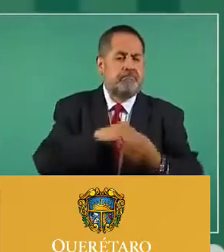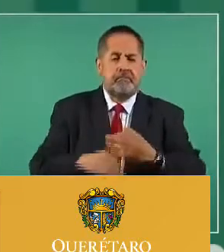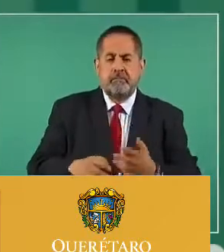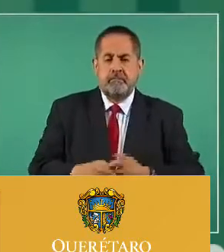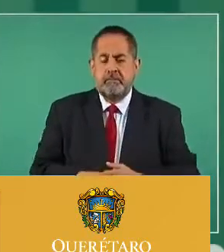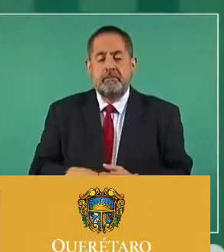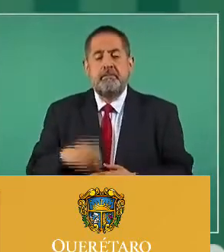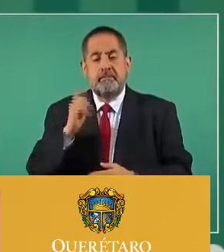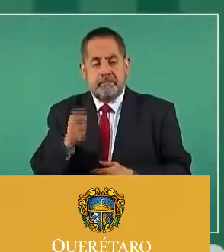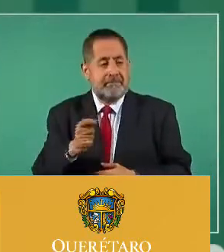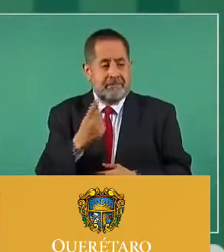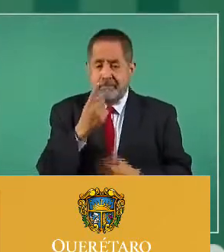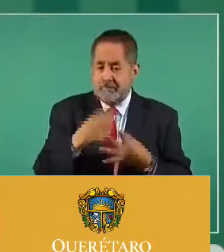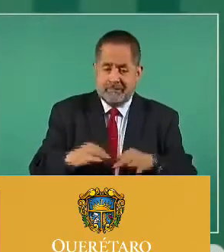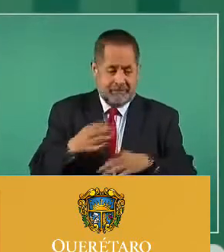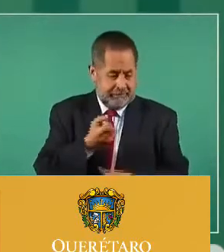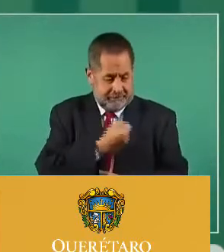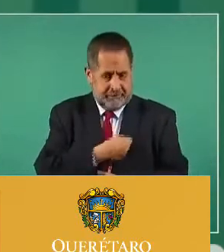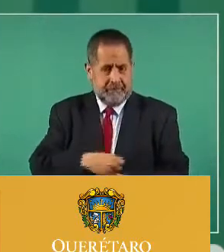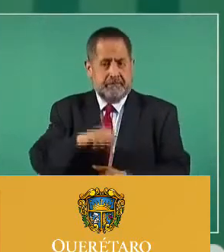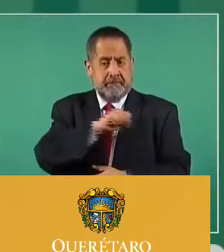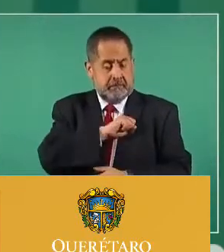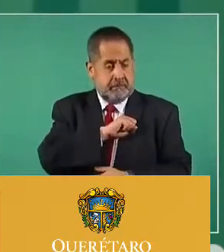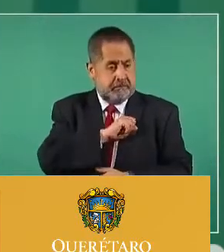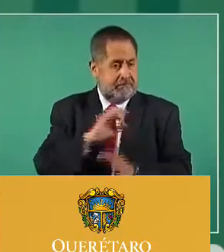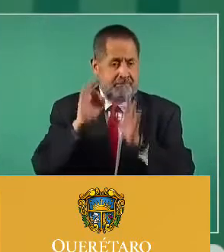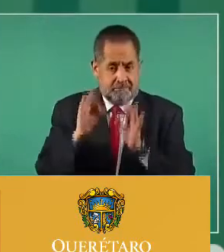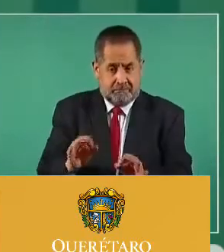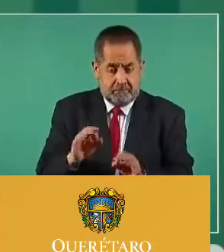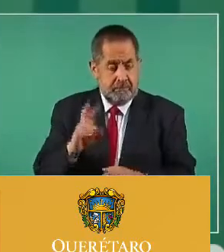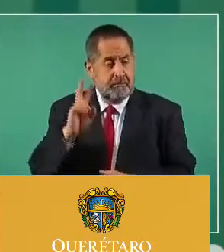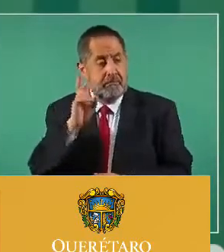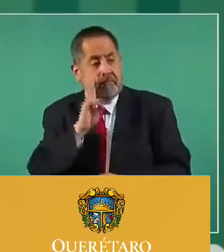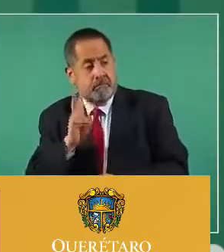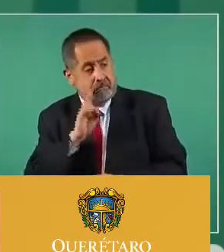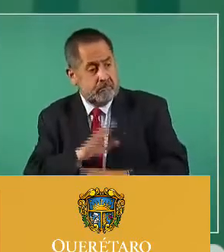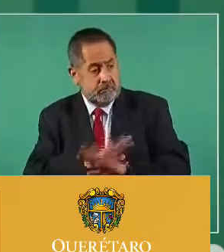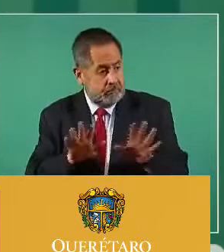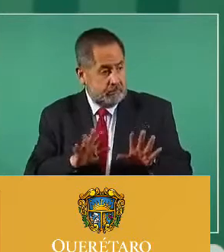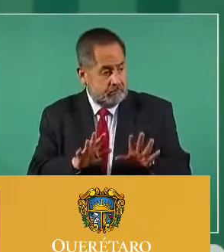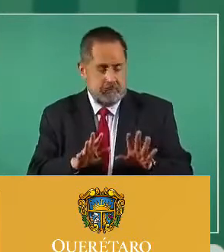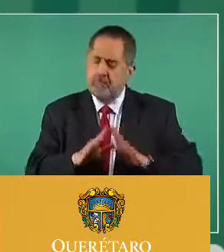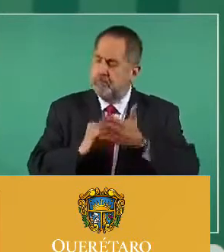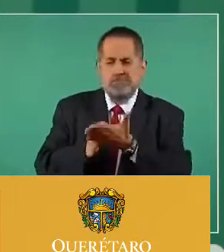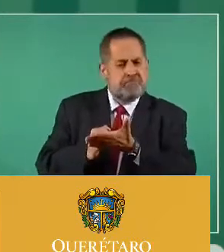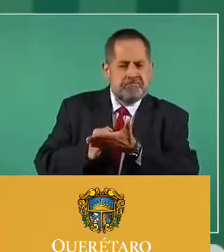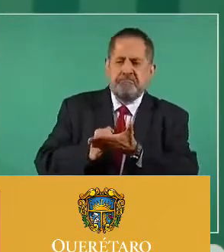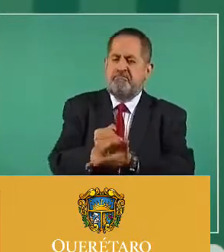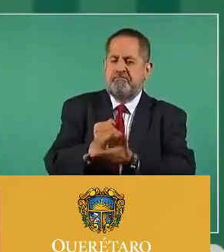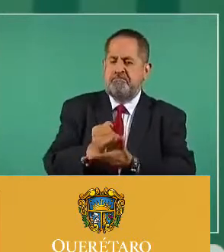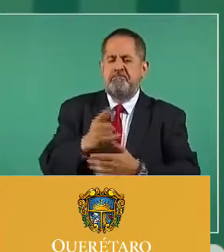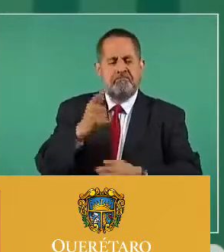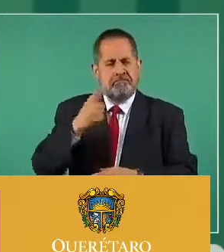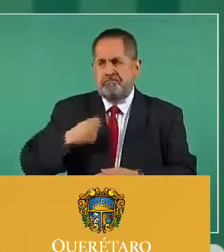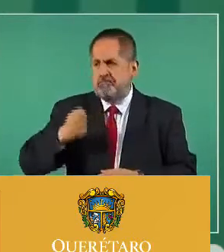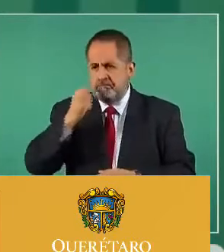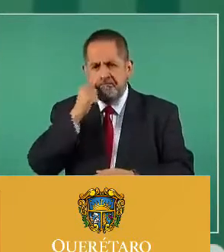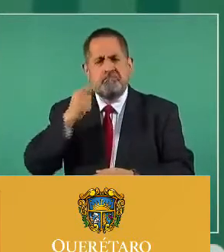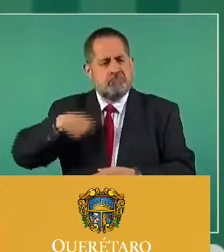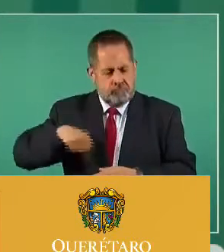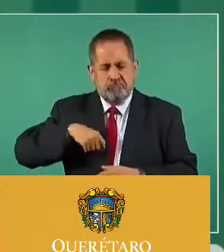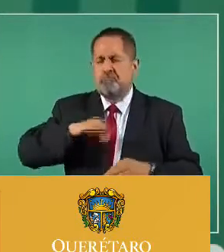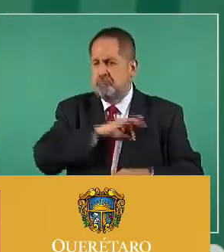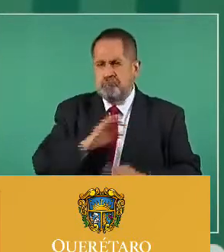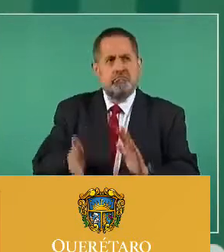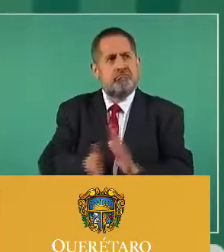Es algo que tiene que ver con la salud, para ver si de esa forma podemos hacer